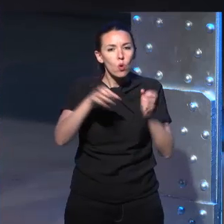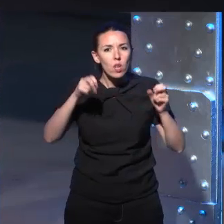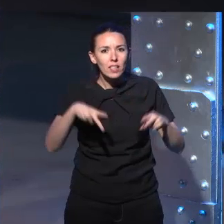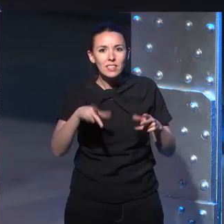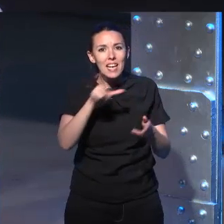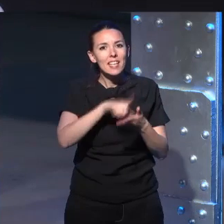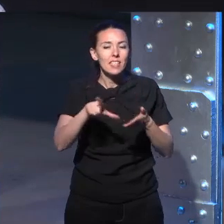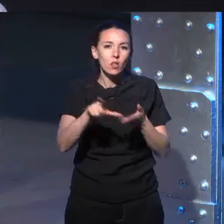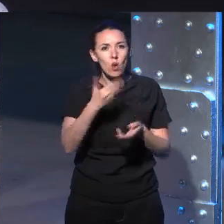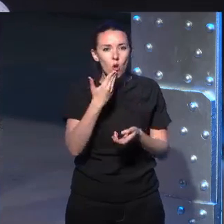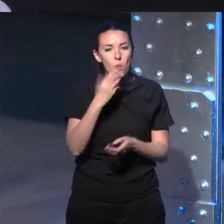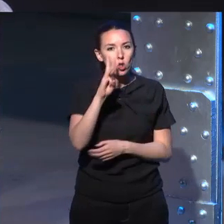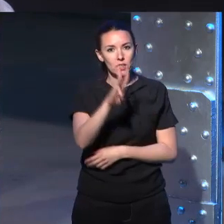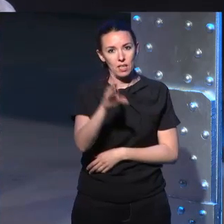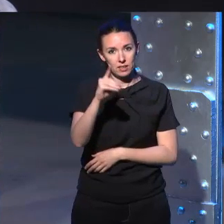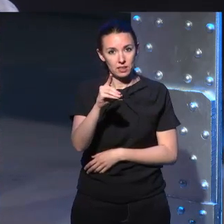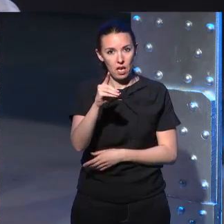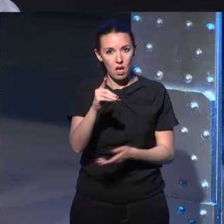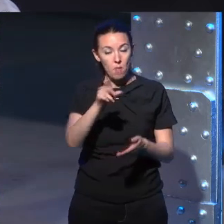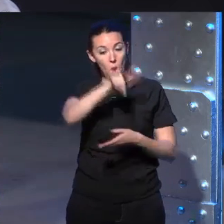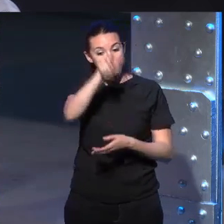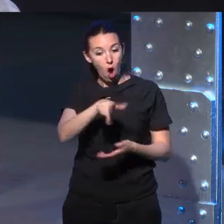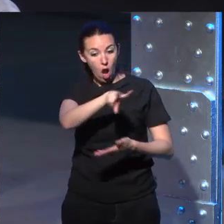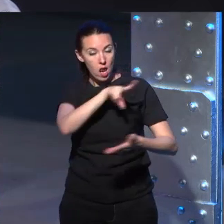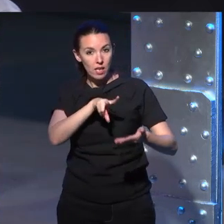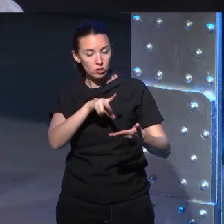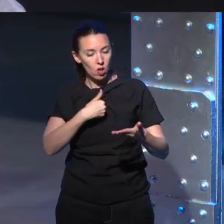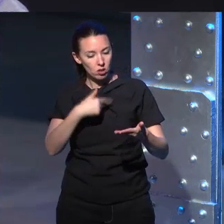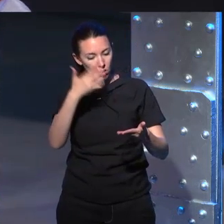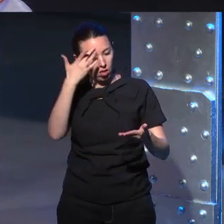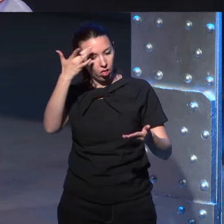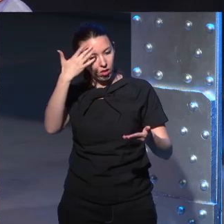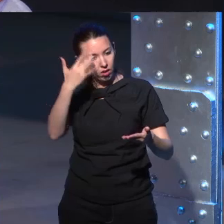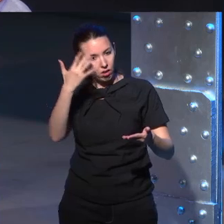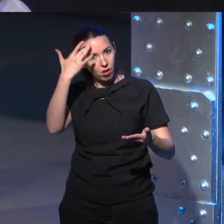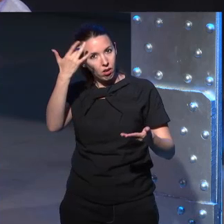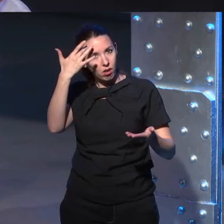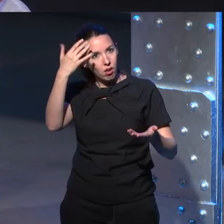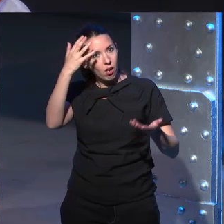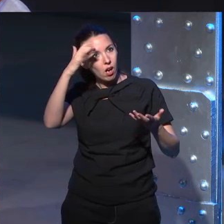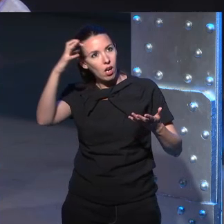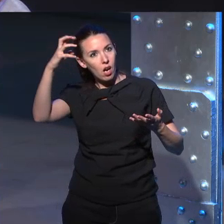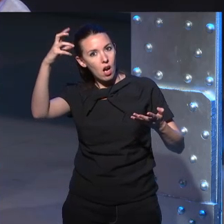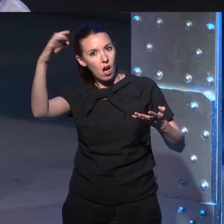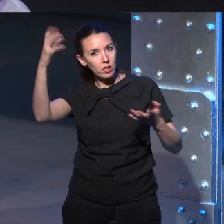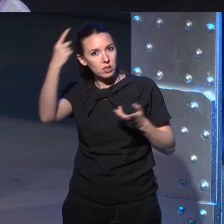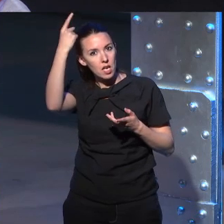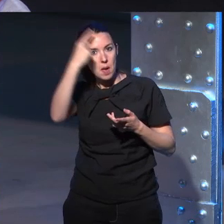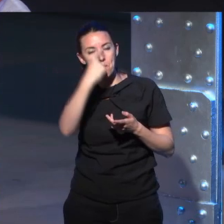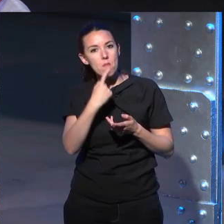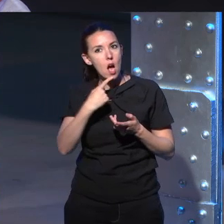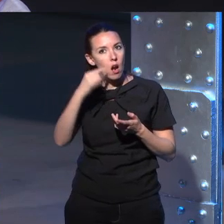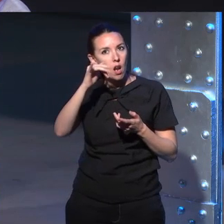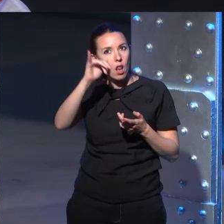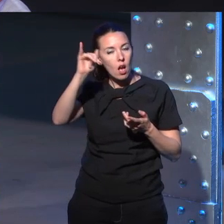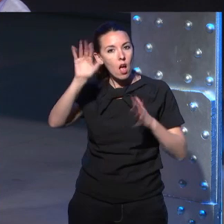en 3D que provoca en el lector la ilusión de estar inmerso en una narración tan llena de imágenes que